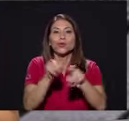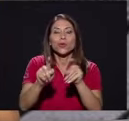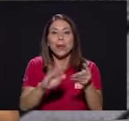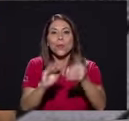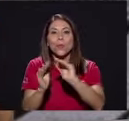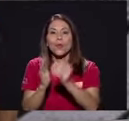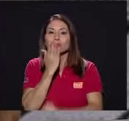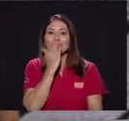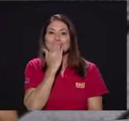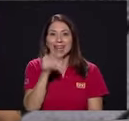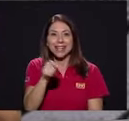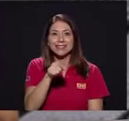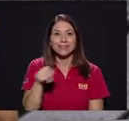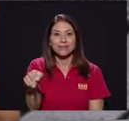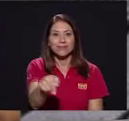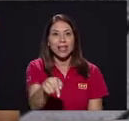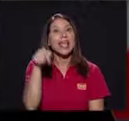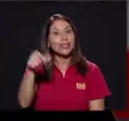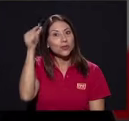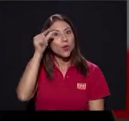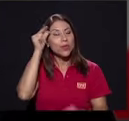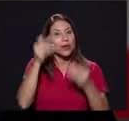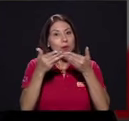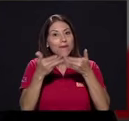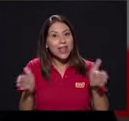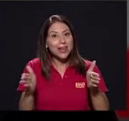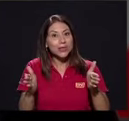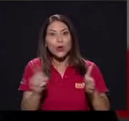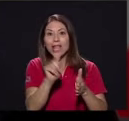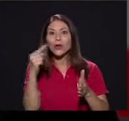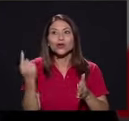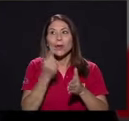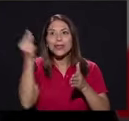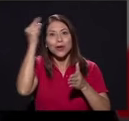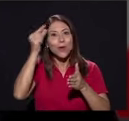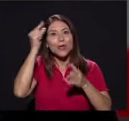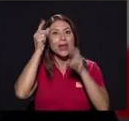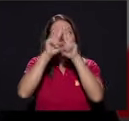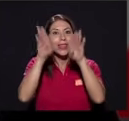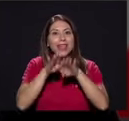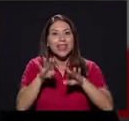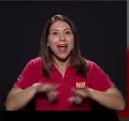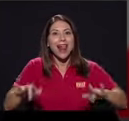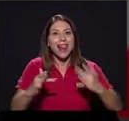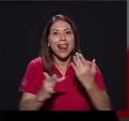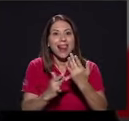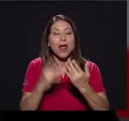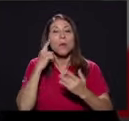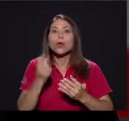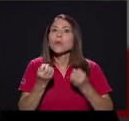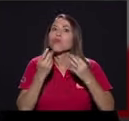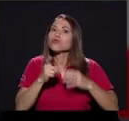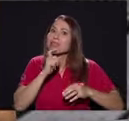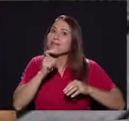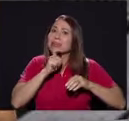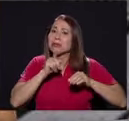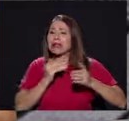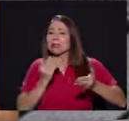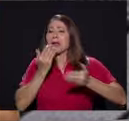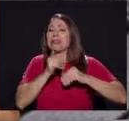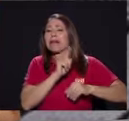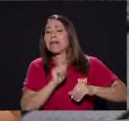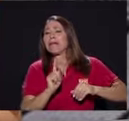Indígenas. Yo creo que es la máxima expresión del gobierno abierto que trasciende el gobierno digital, porque había muchas dificultades geográficas,